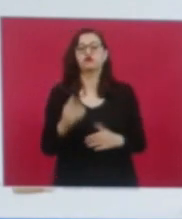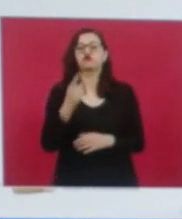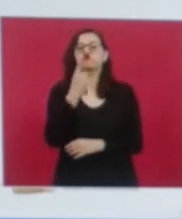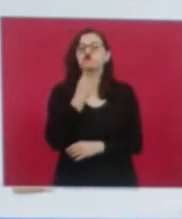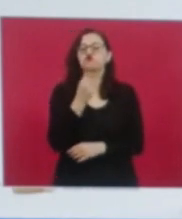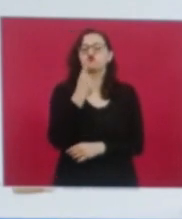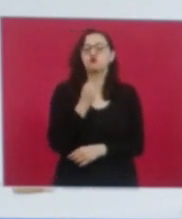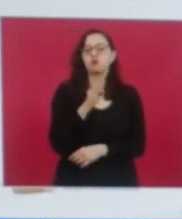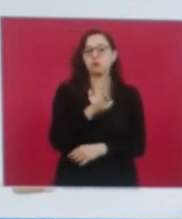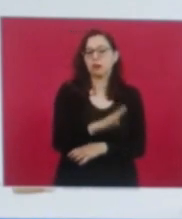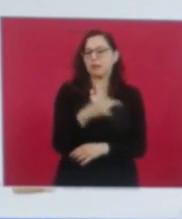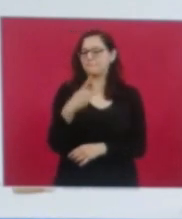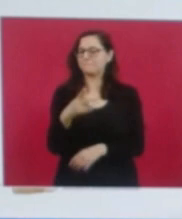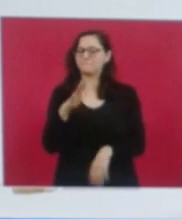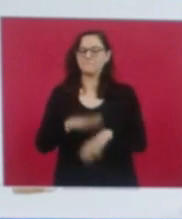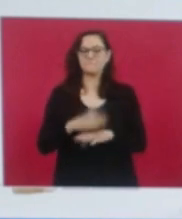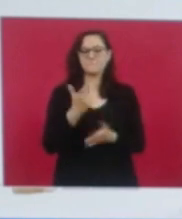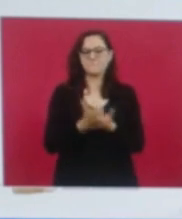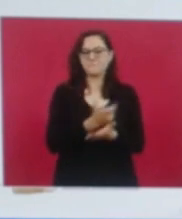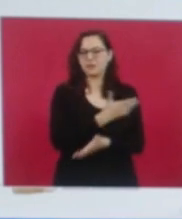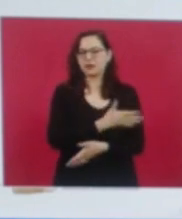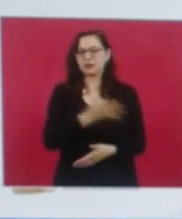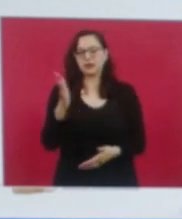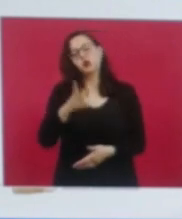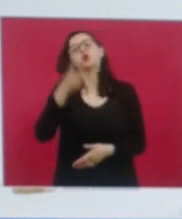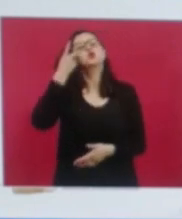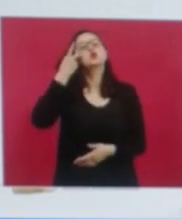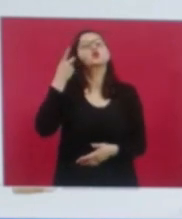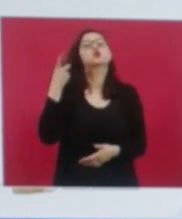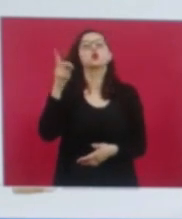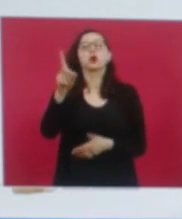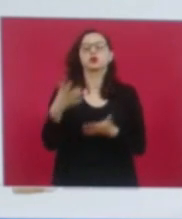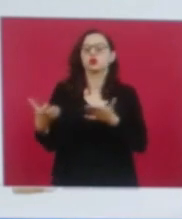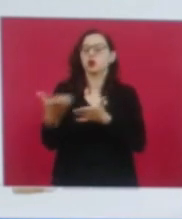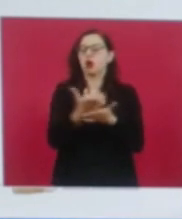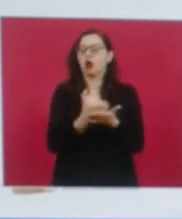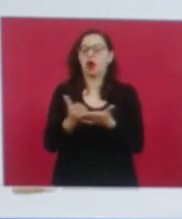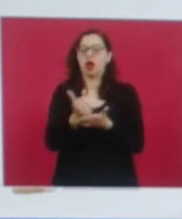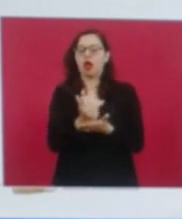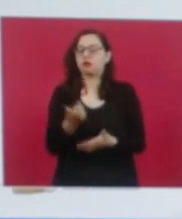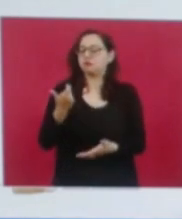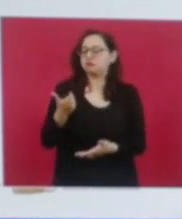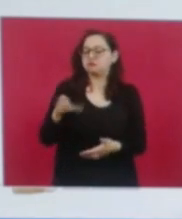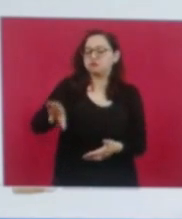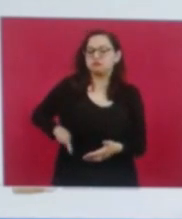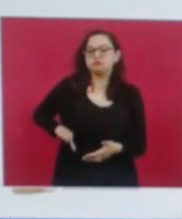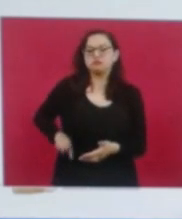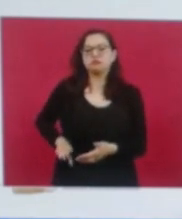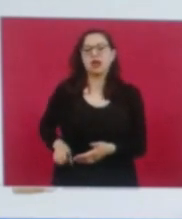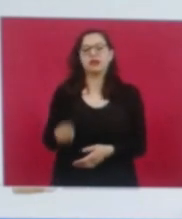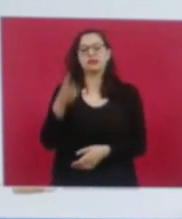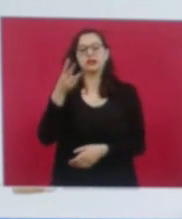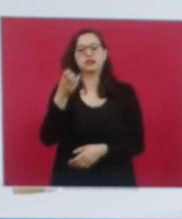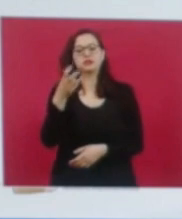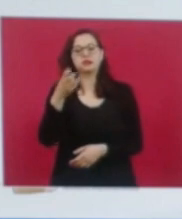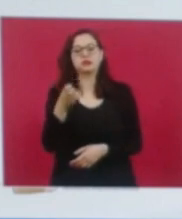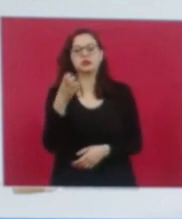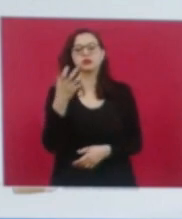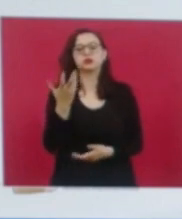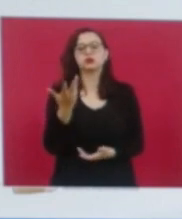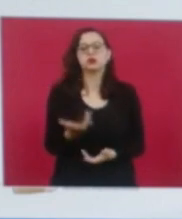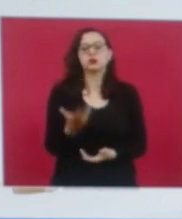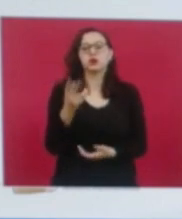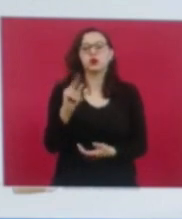algo fundamental es de que tendríamos que ser evaluados en el futuro como el germen del desarrollo de